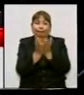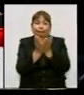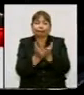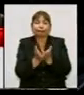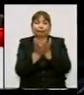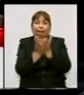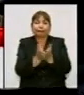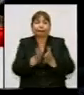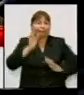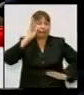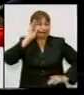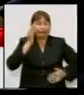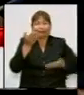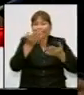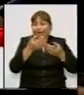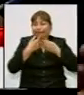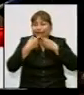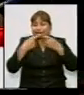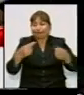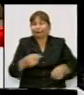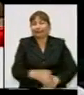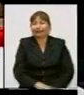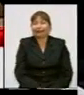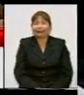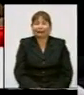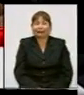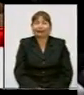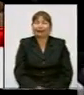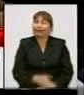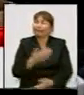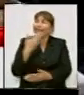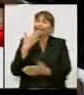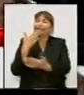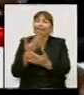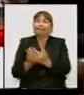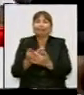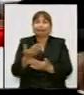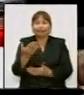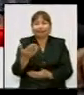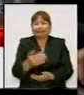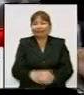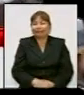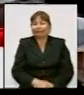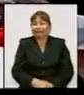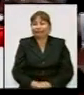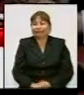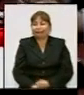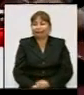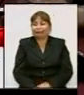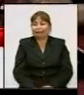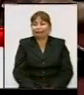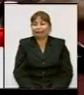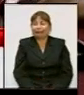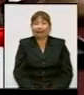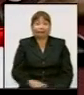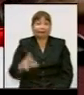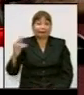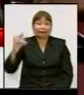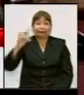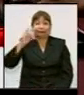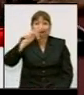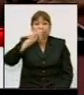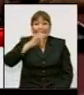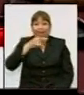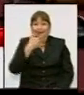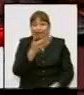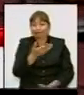a lo que había solicitado, señor congresista. Muchas gracias, almirante. Bien, seguido. La Fuerza Aérea, entonces, sigue con